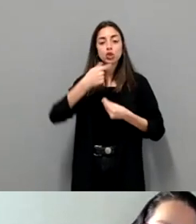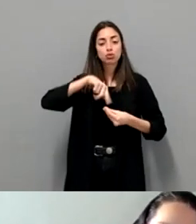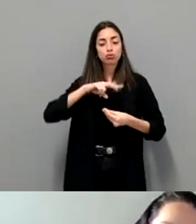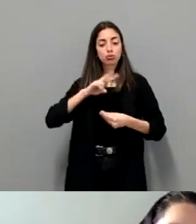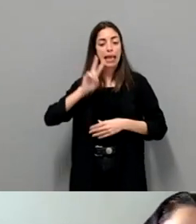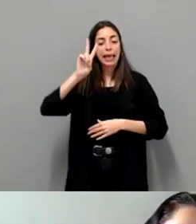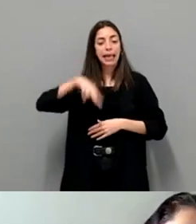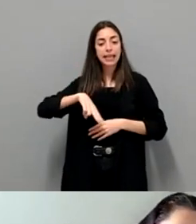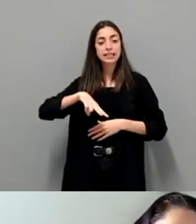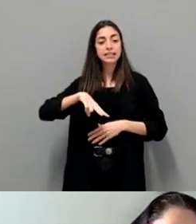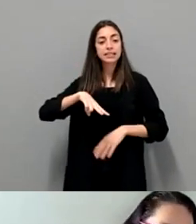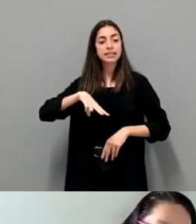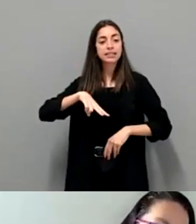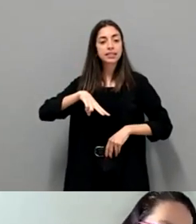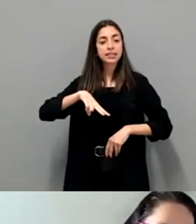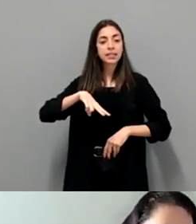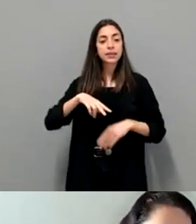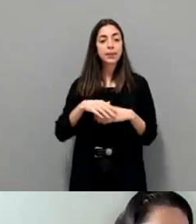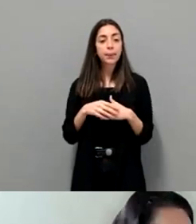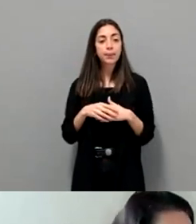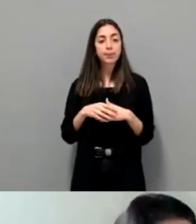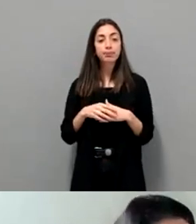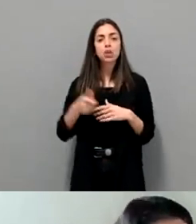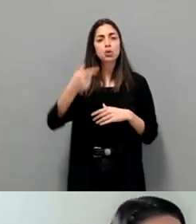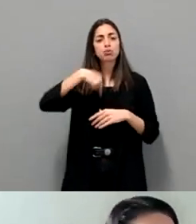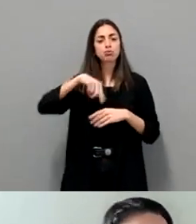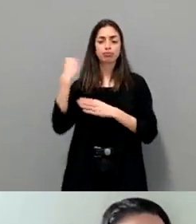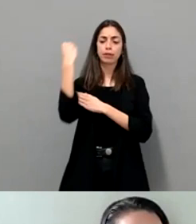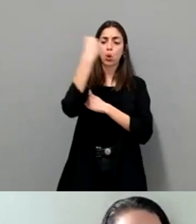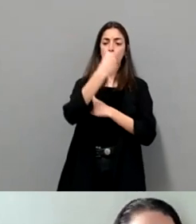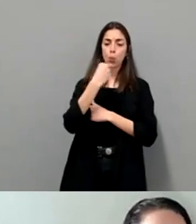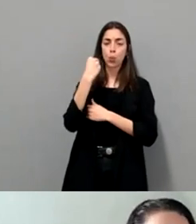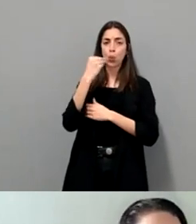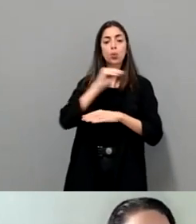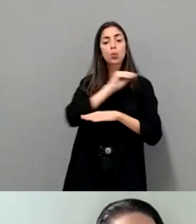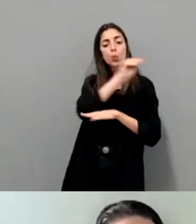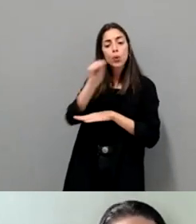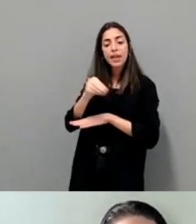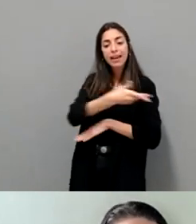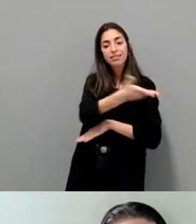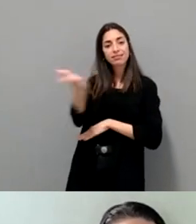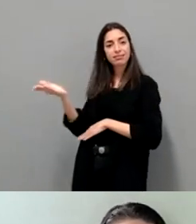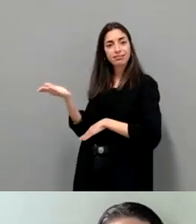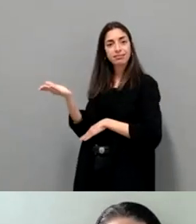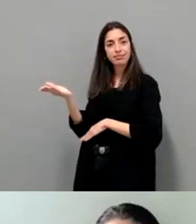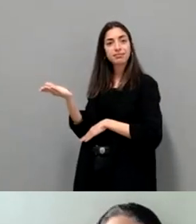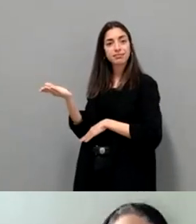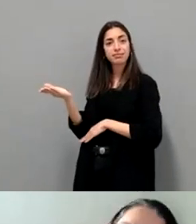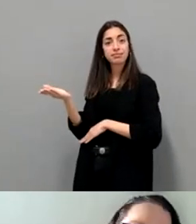nosotros las que teníamos que cuidar del resto y